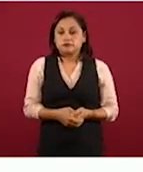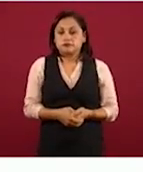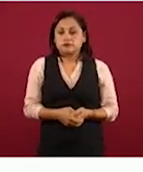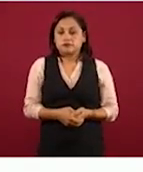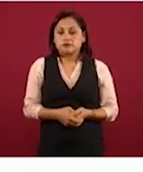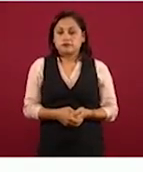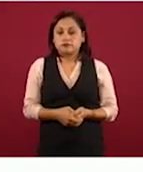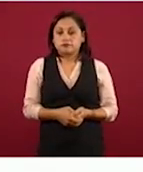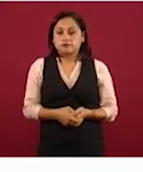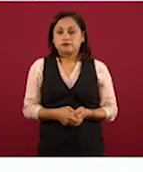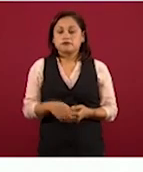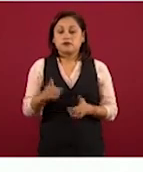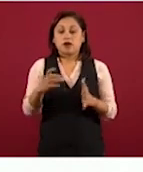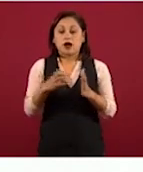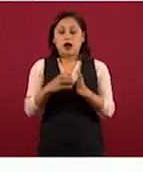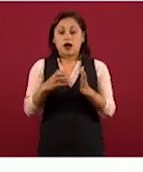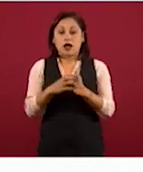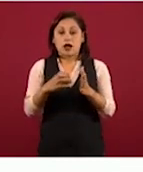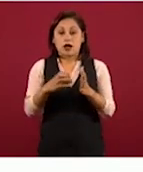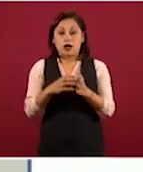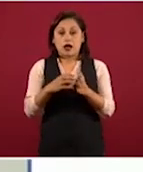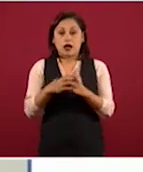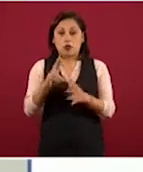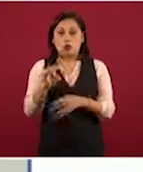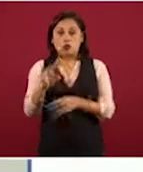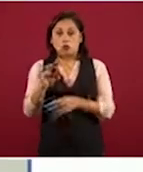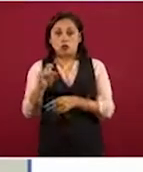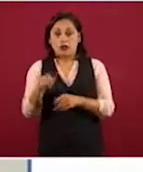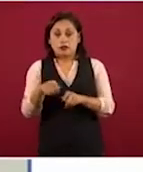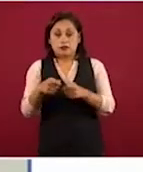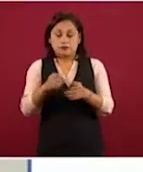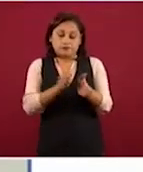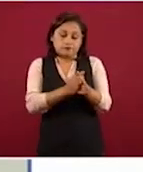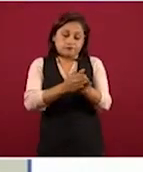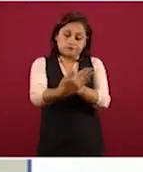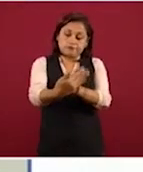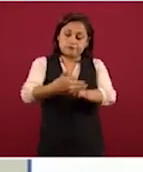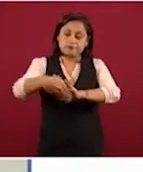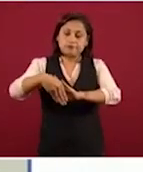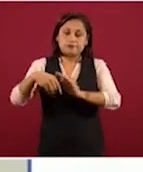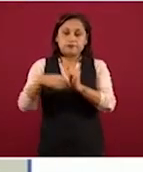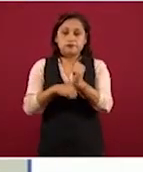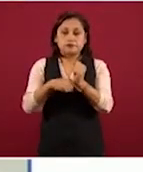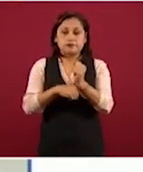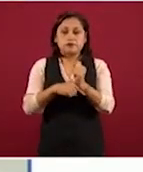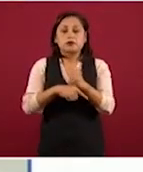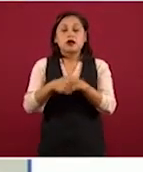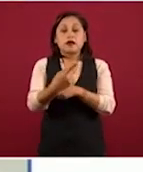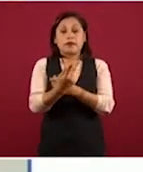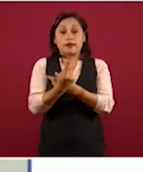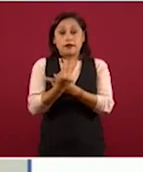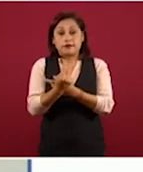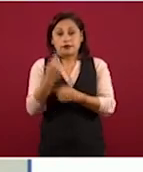en una caja de unicel, ahí van embaladas, en un televisor,